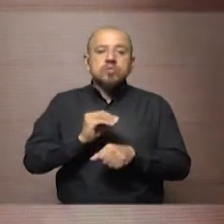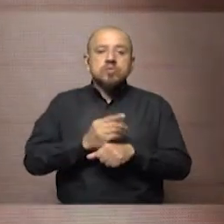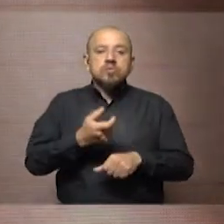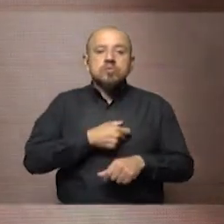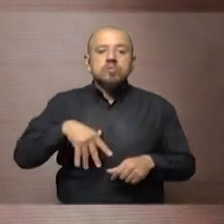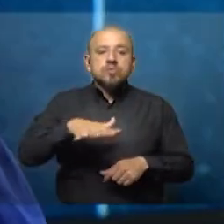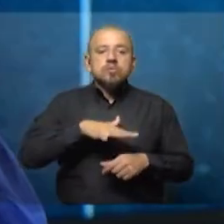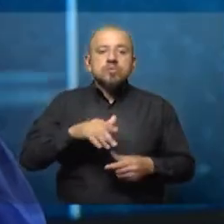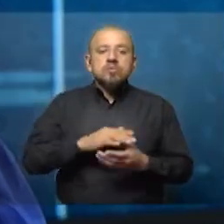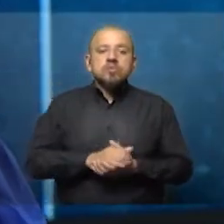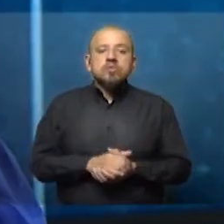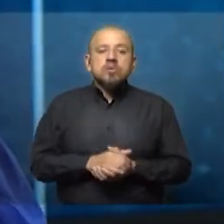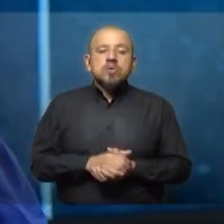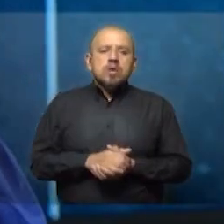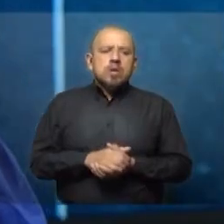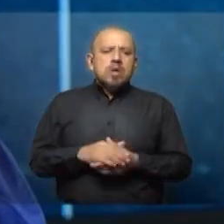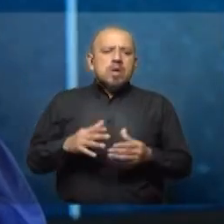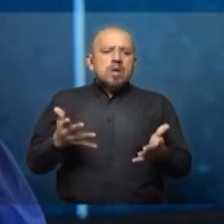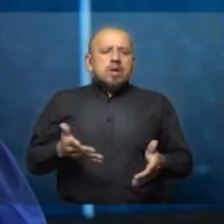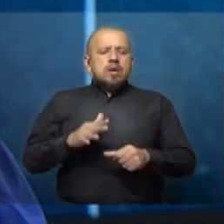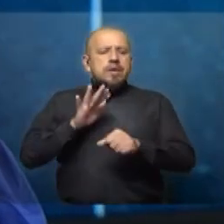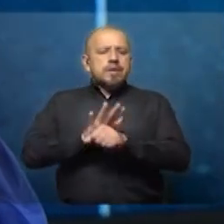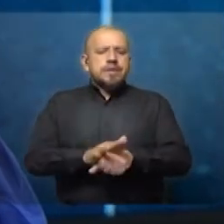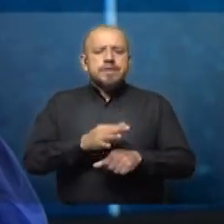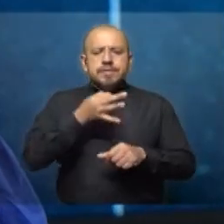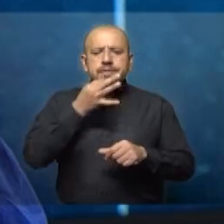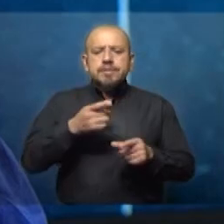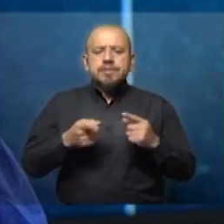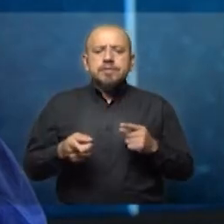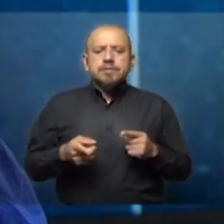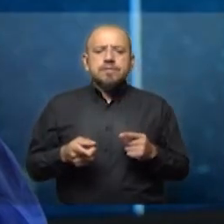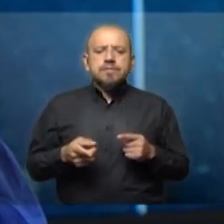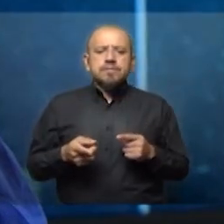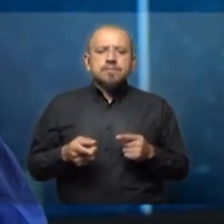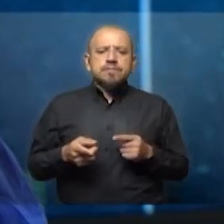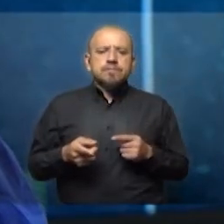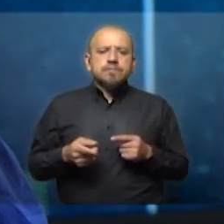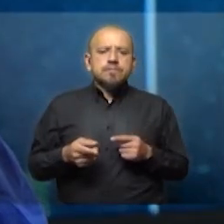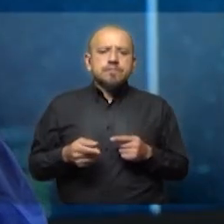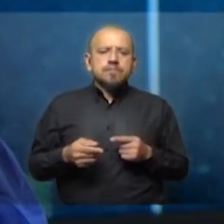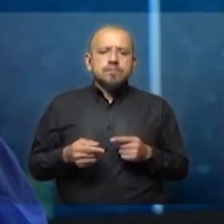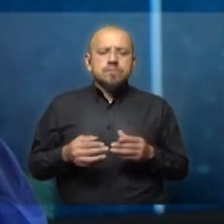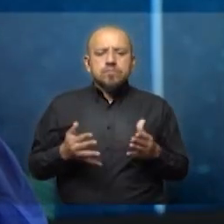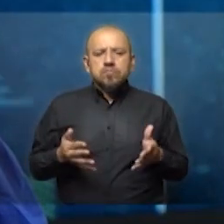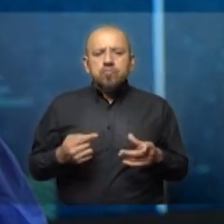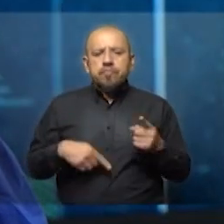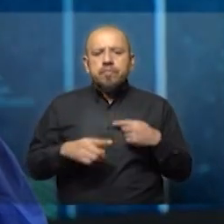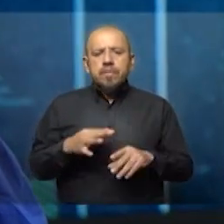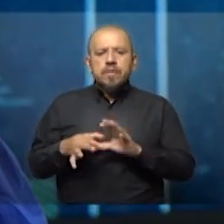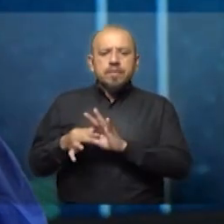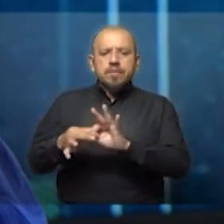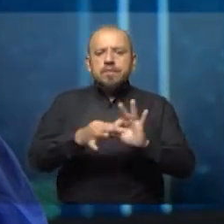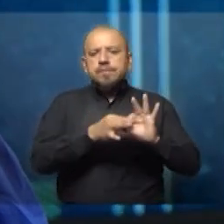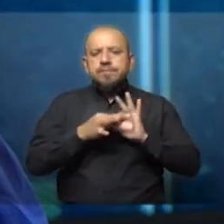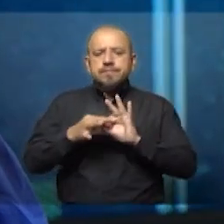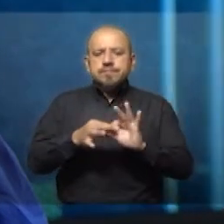y esta invisibilización no de la que de la que tú estabas hablando Te parece que que se vincula con el hecho de